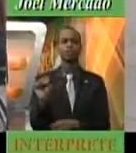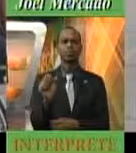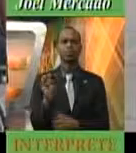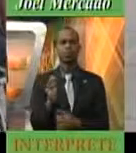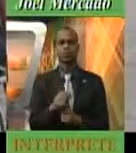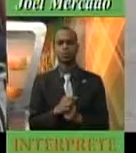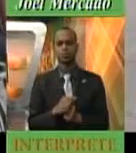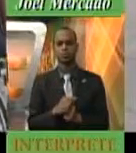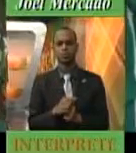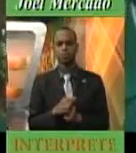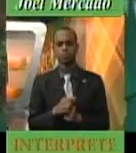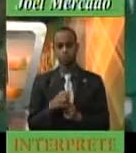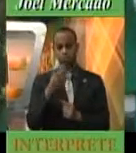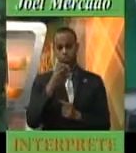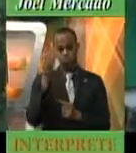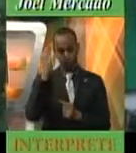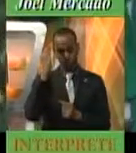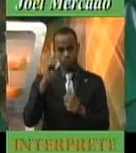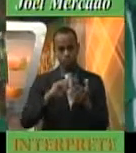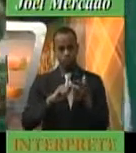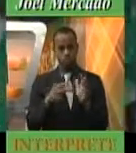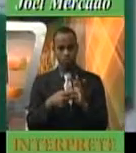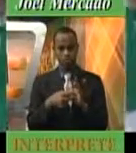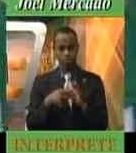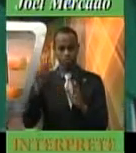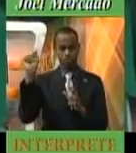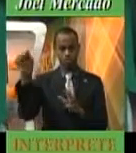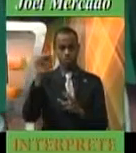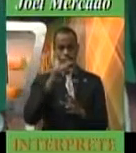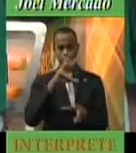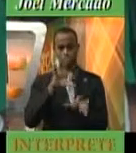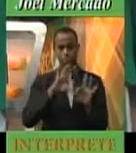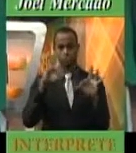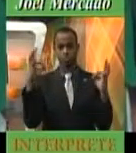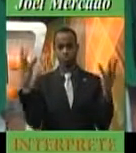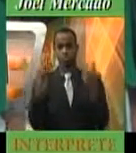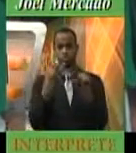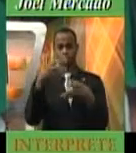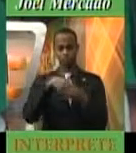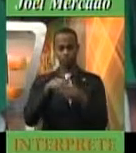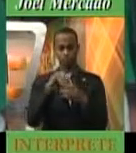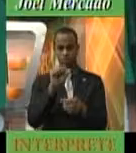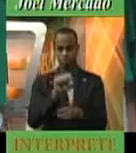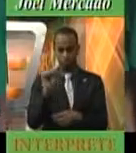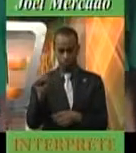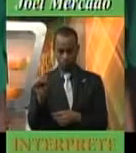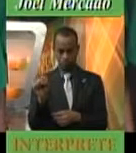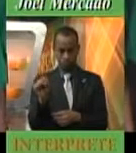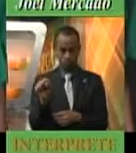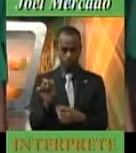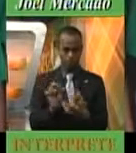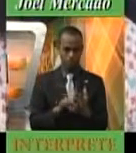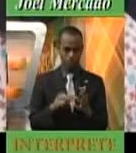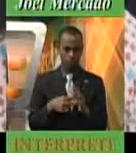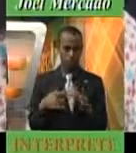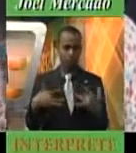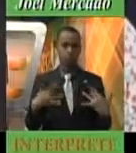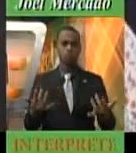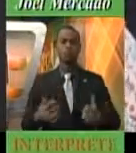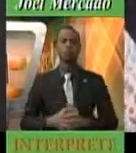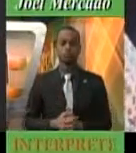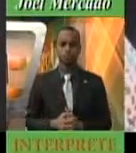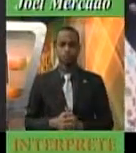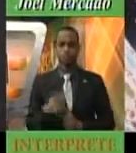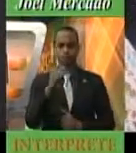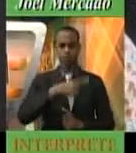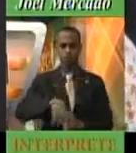digo yo, digo, ¿tú sabes lo que significa para el bienestar de una familia tener este seguro? Y cuando le digo, ¿tú sabes que ellos no